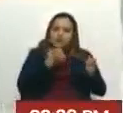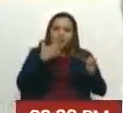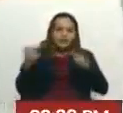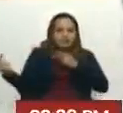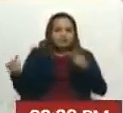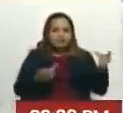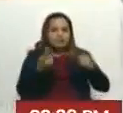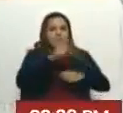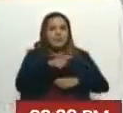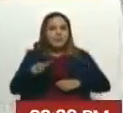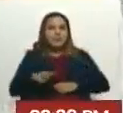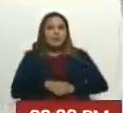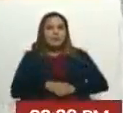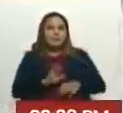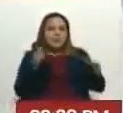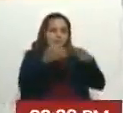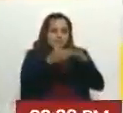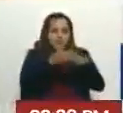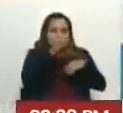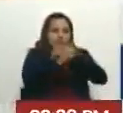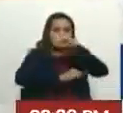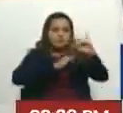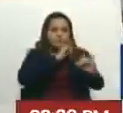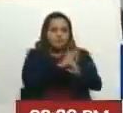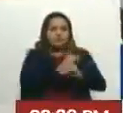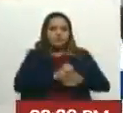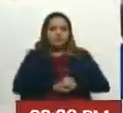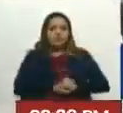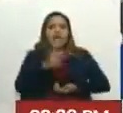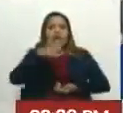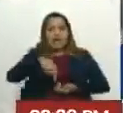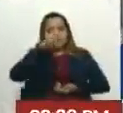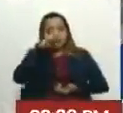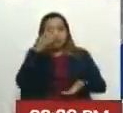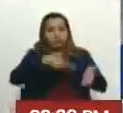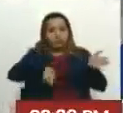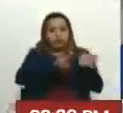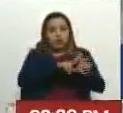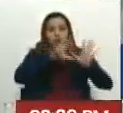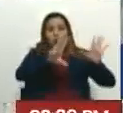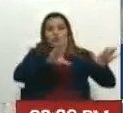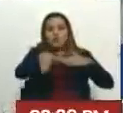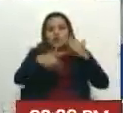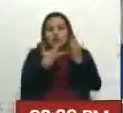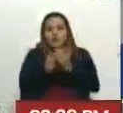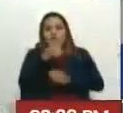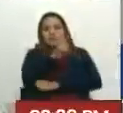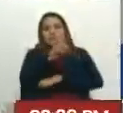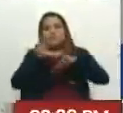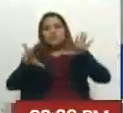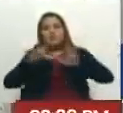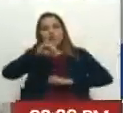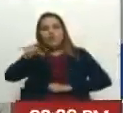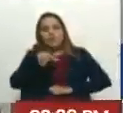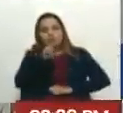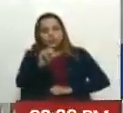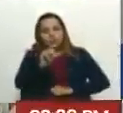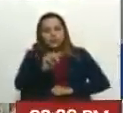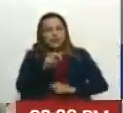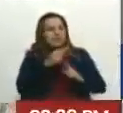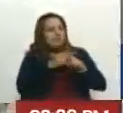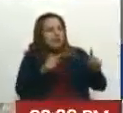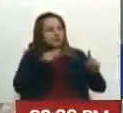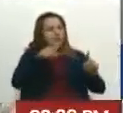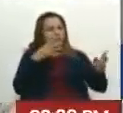del público y de las agrupaciones internacionales. Uh-huh. Este año lo repetimos del 8 al 18 de junio, pero es